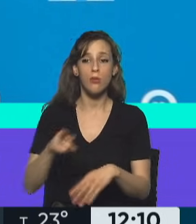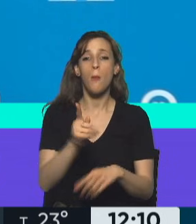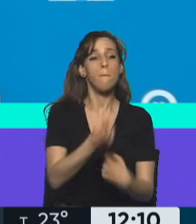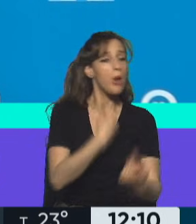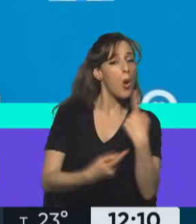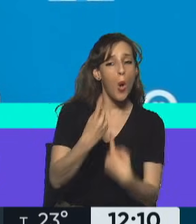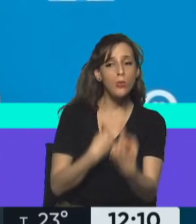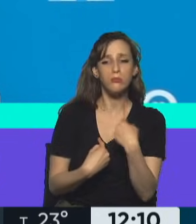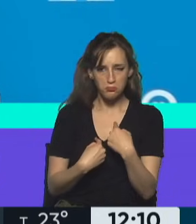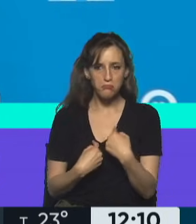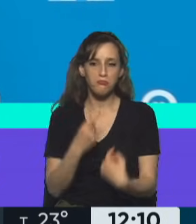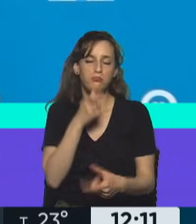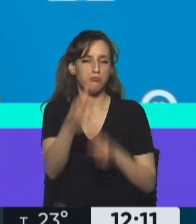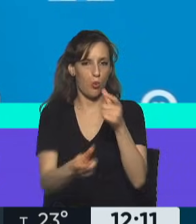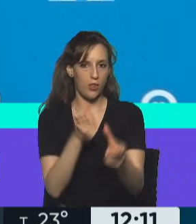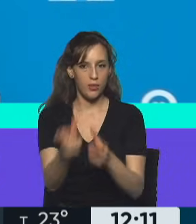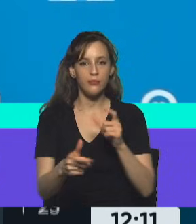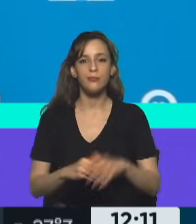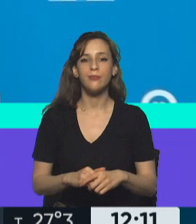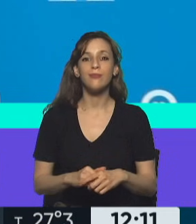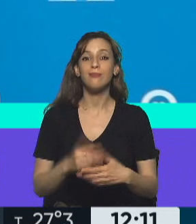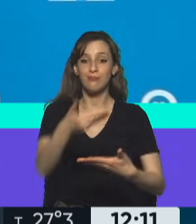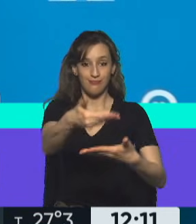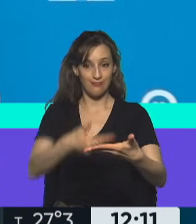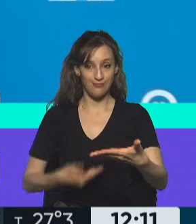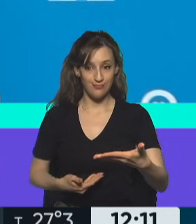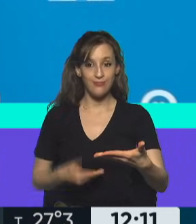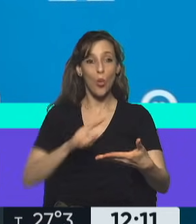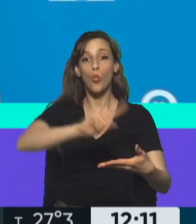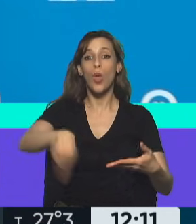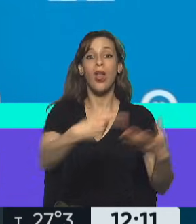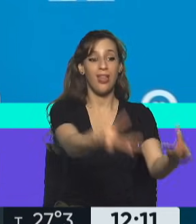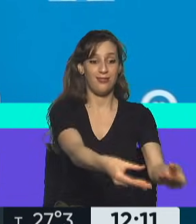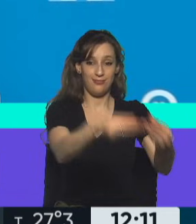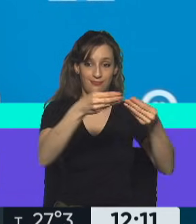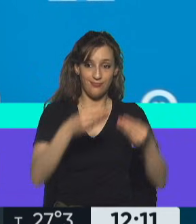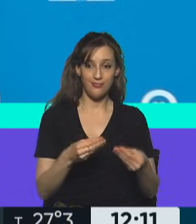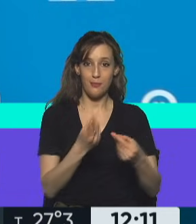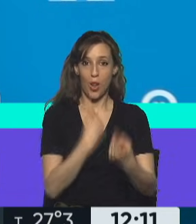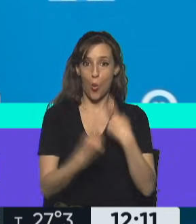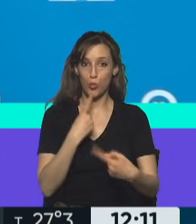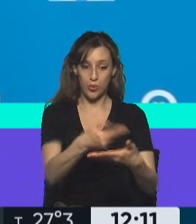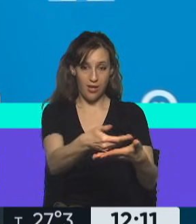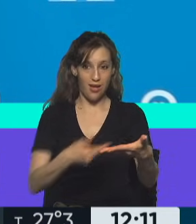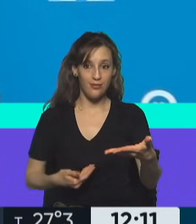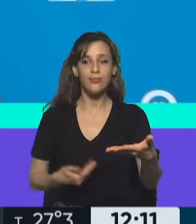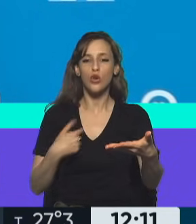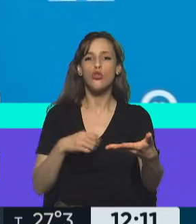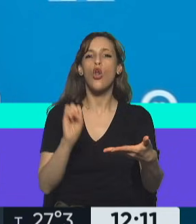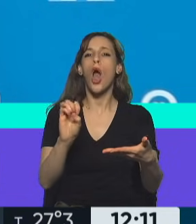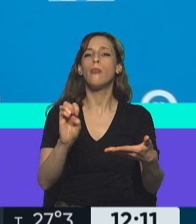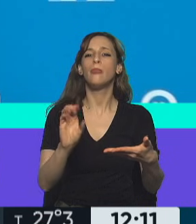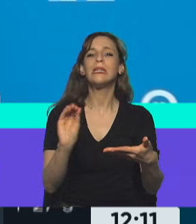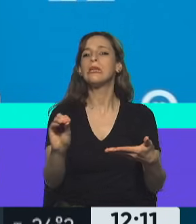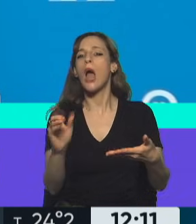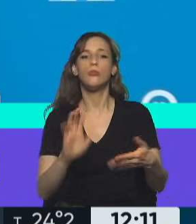todas las preguntas que tengan para hacerme. Tengo aquí el listado que ustedes me pasaron, así que los voy a ir nombrando y le